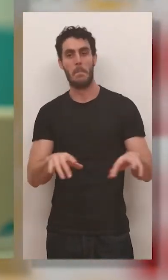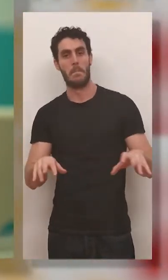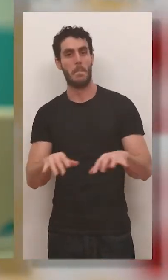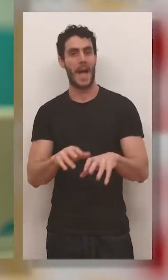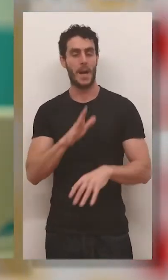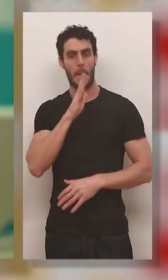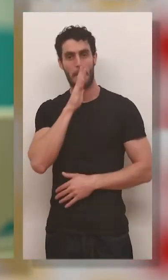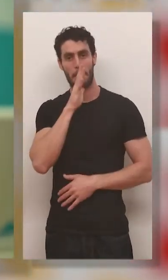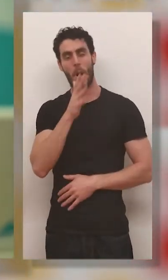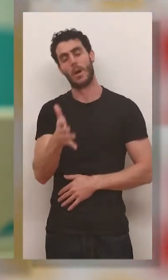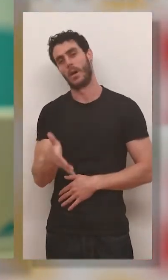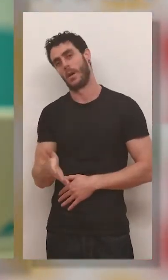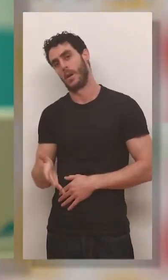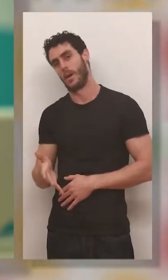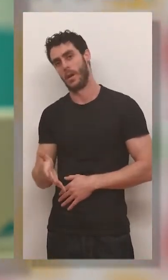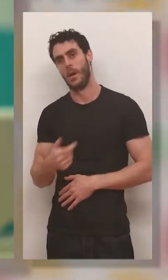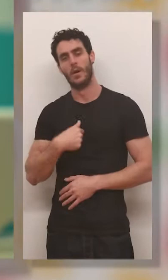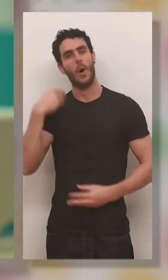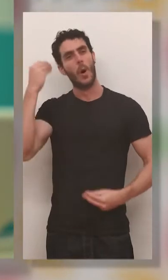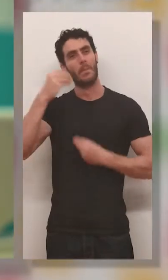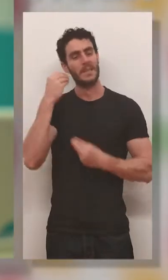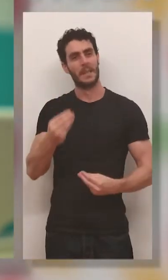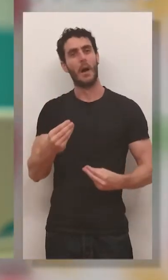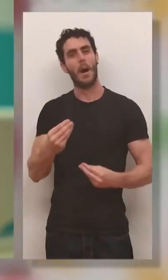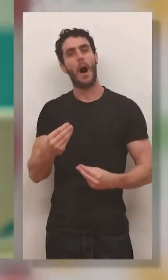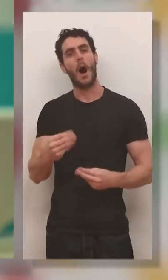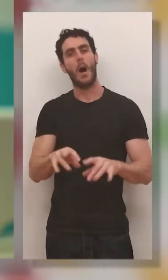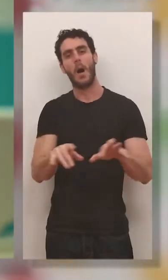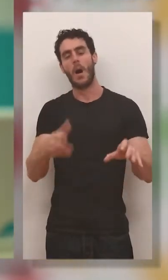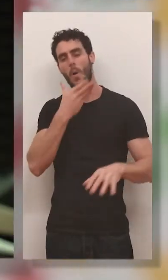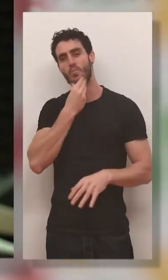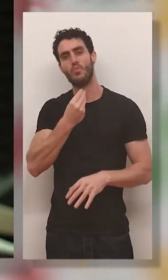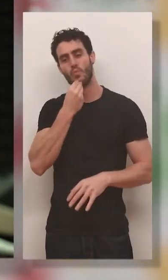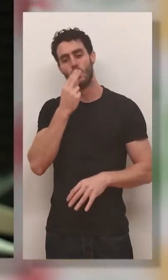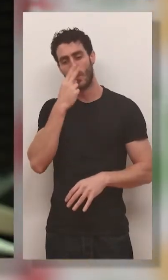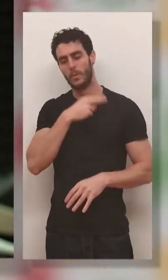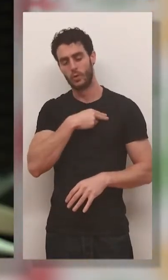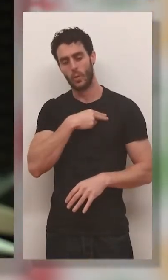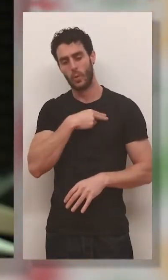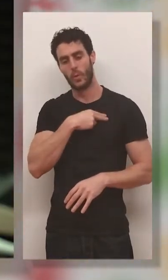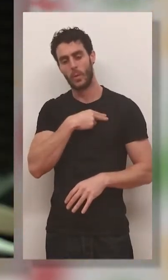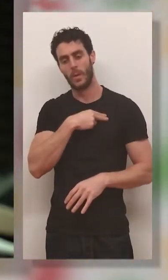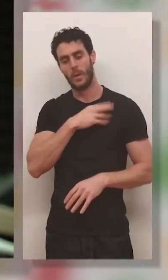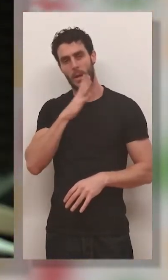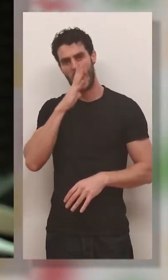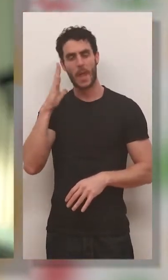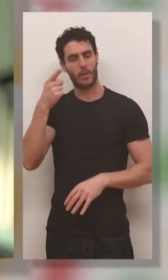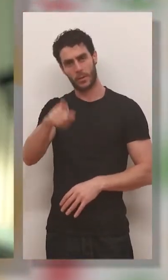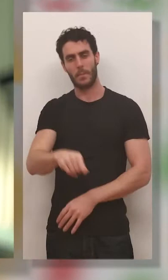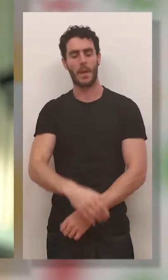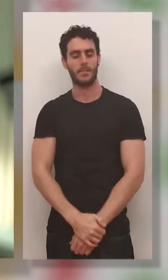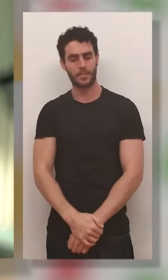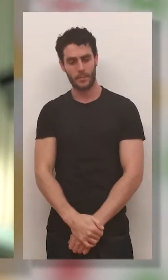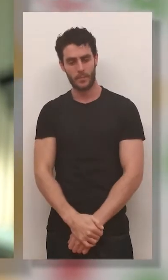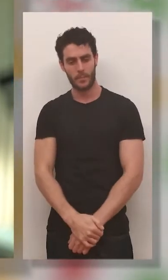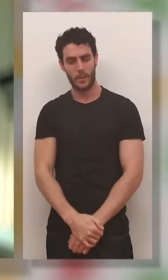pues porque pues me parecía un instrumento muy chulo y muy bonito. Hace 5 años también. Pues